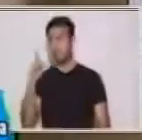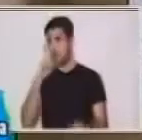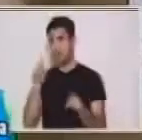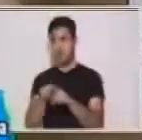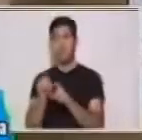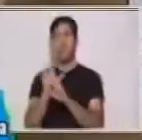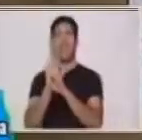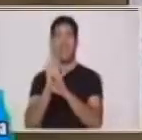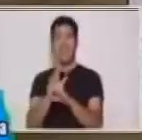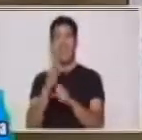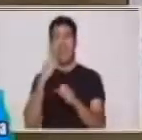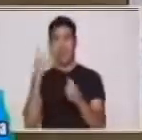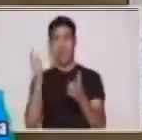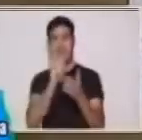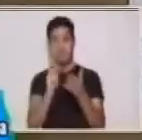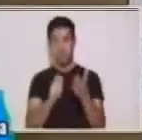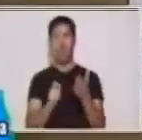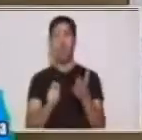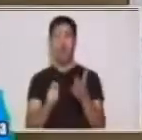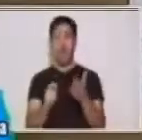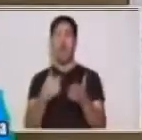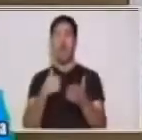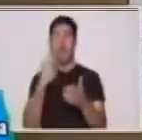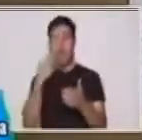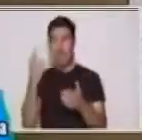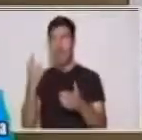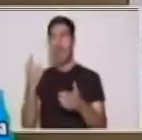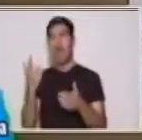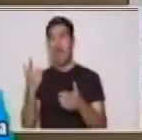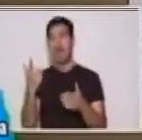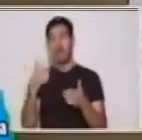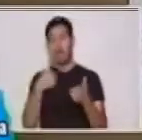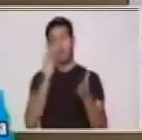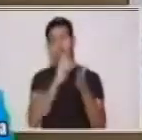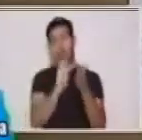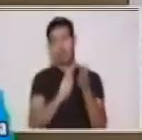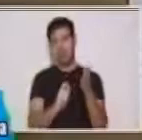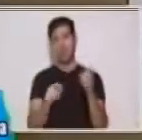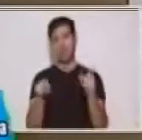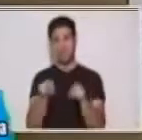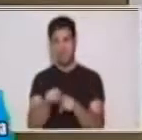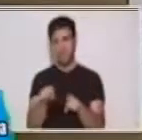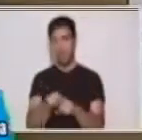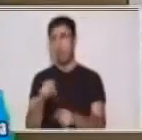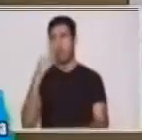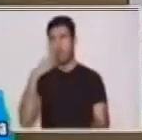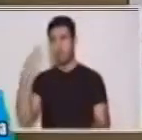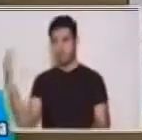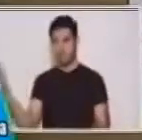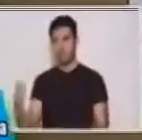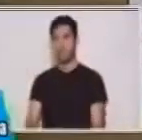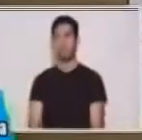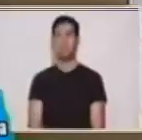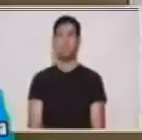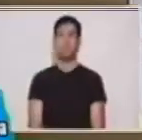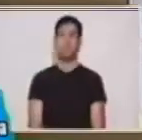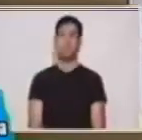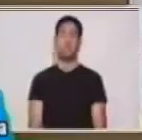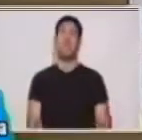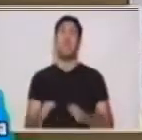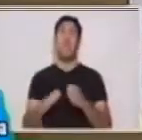las mascotas, en mi caso yo sí tengo, y puedo decir que las mascotas alegran mi